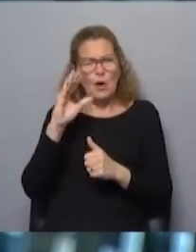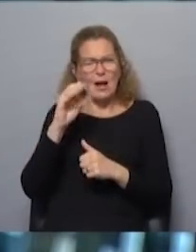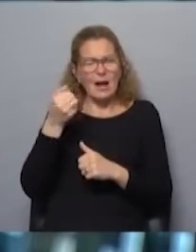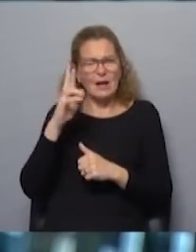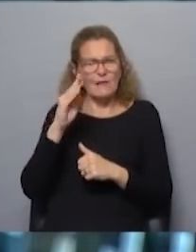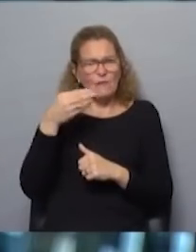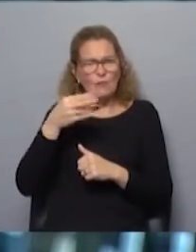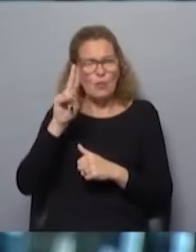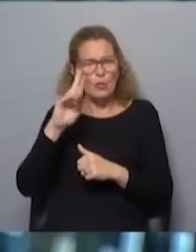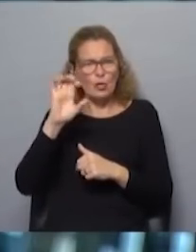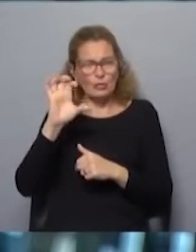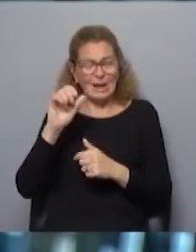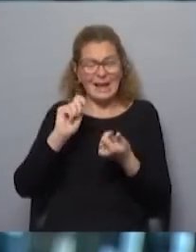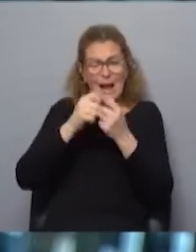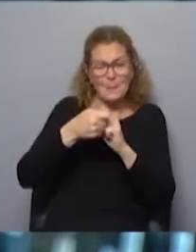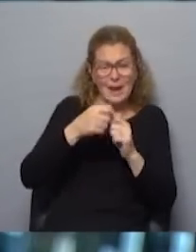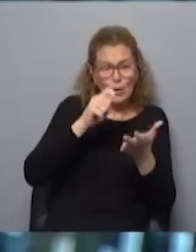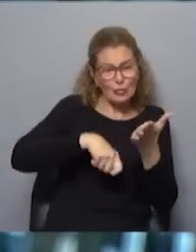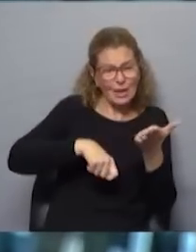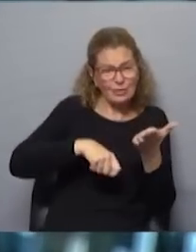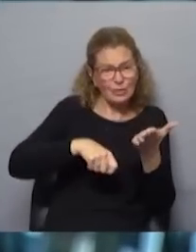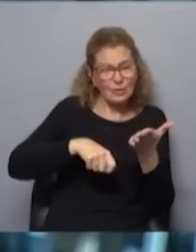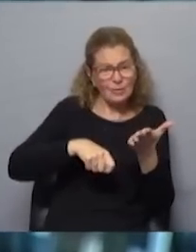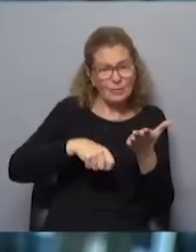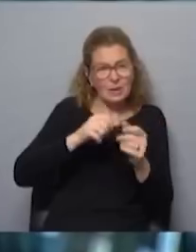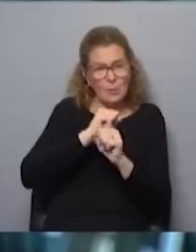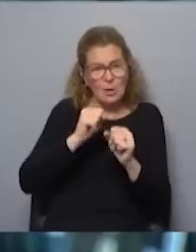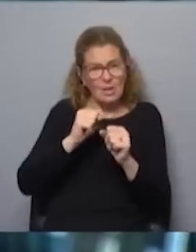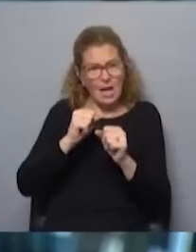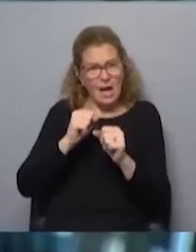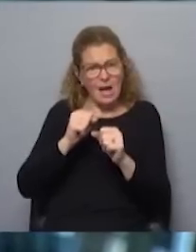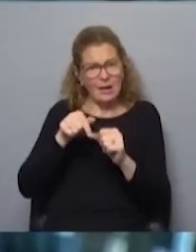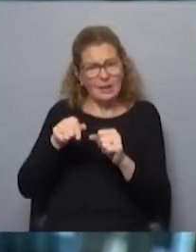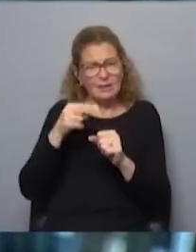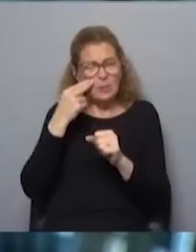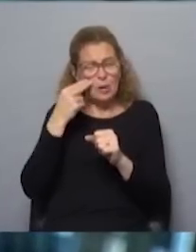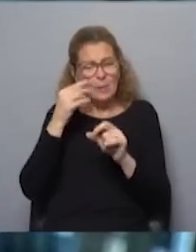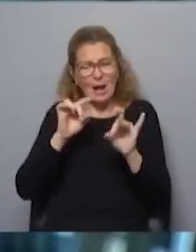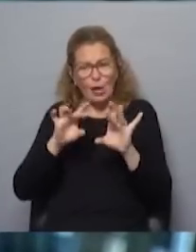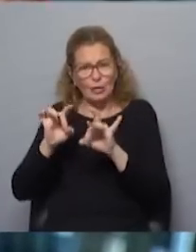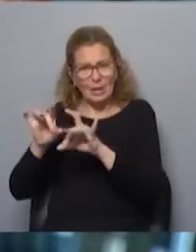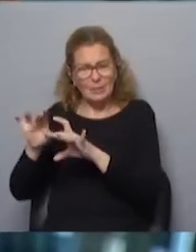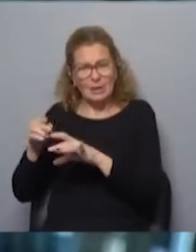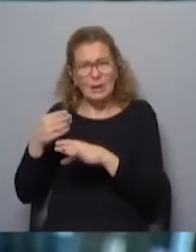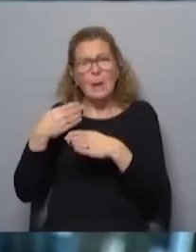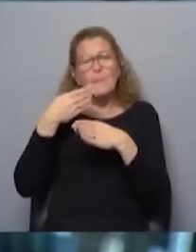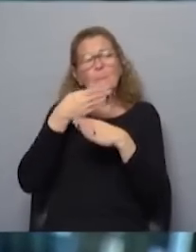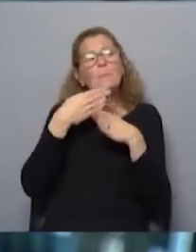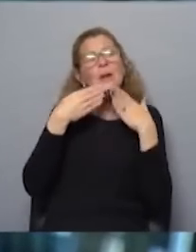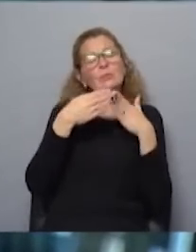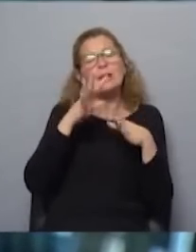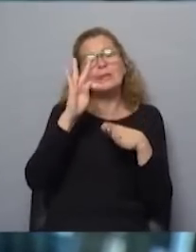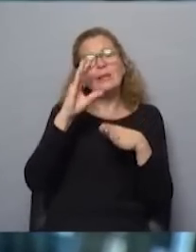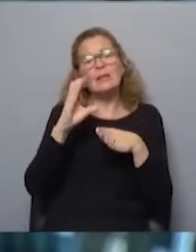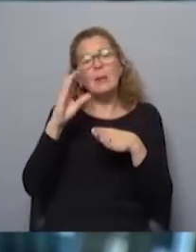reglamento atrás que para que se pueda providenciar esa acción contaminante hay que consultar ts pkt una te